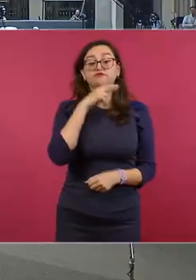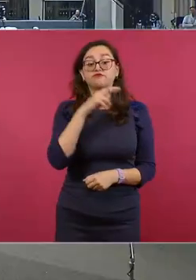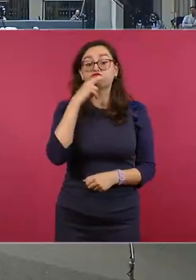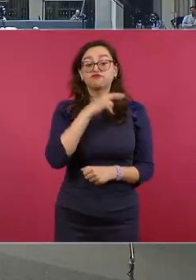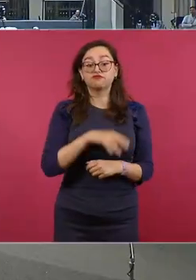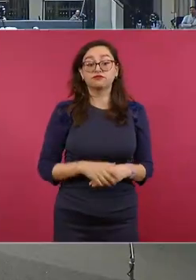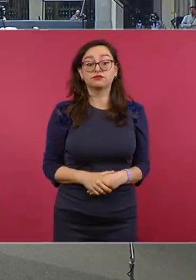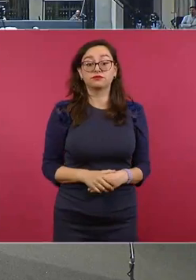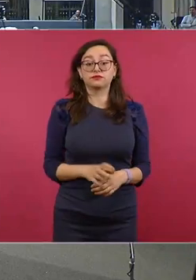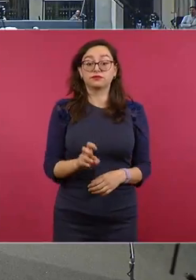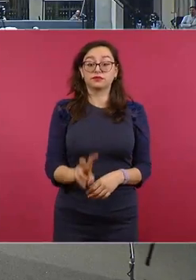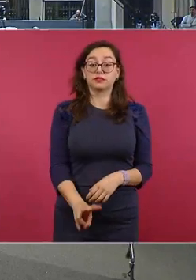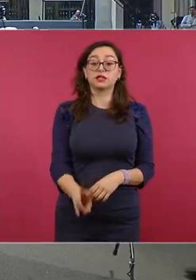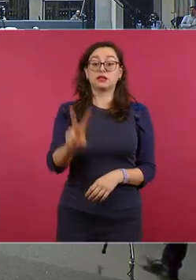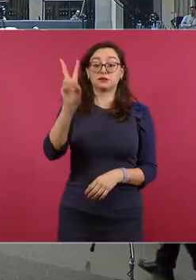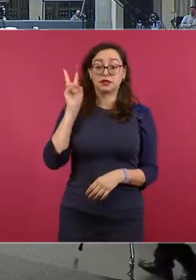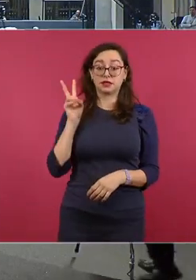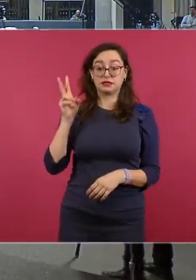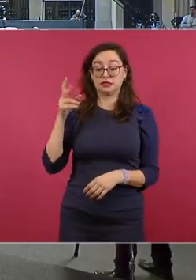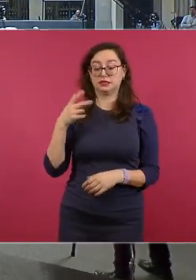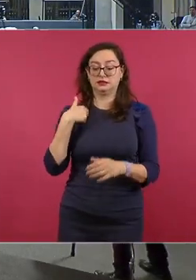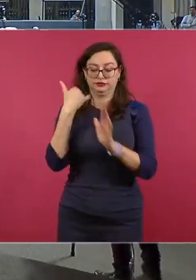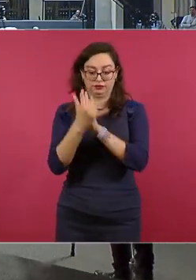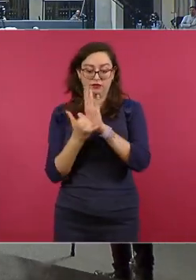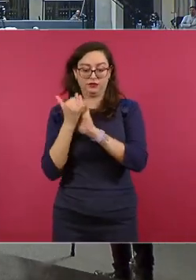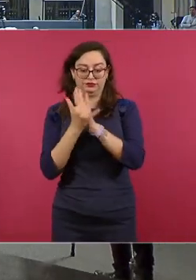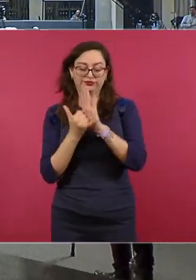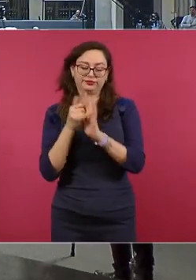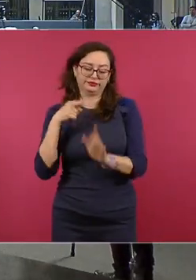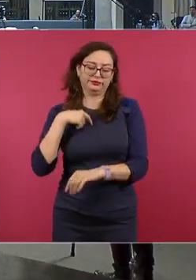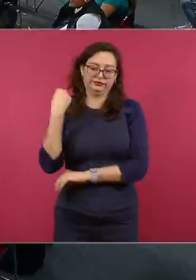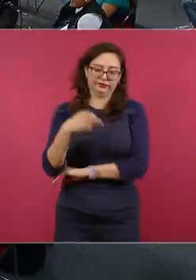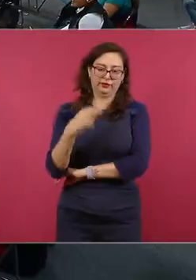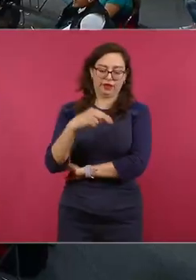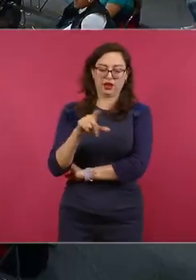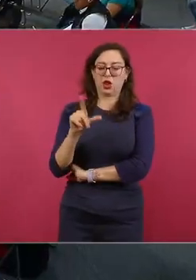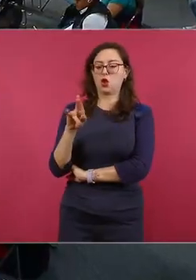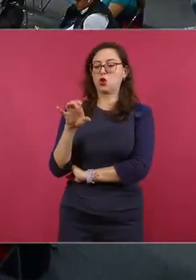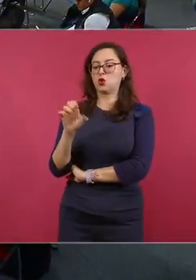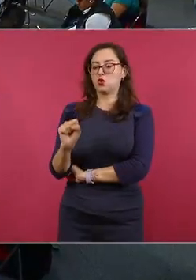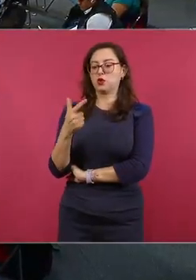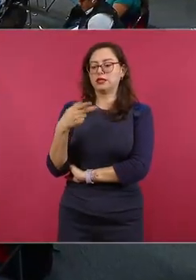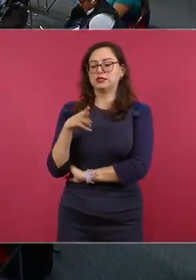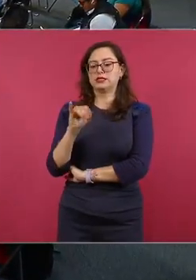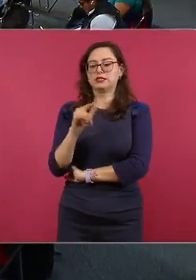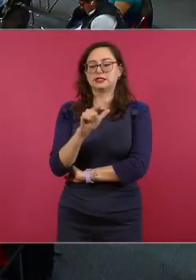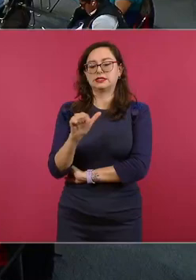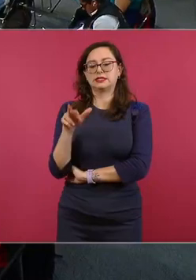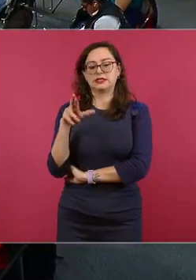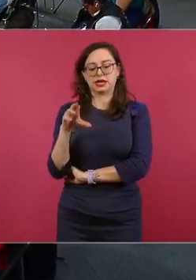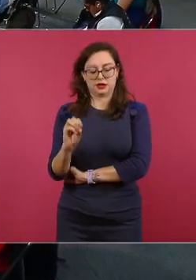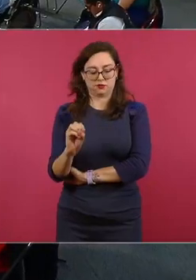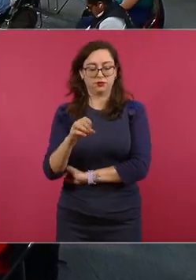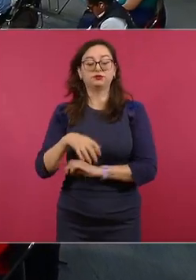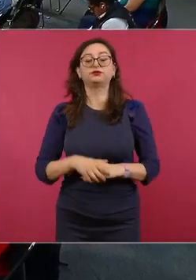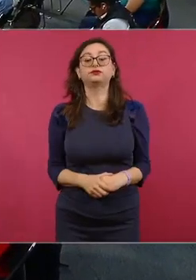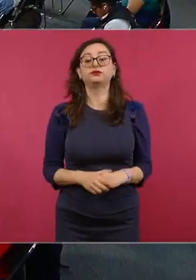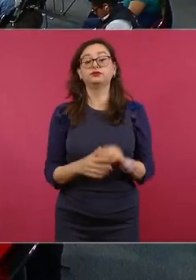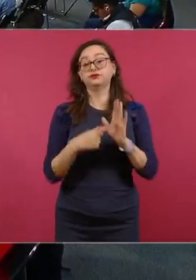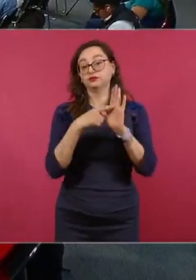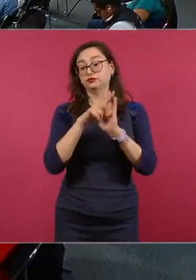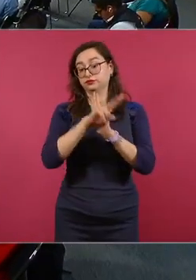viernes pasado, en mi canal de YouTube, que se llama como yo, Luis Guillermo Hernández, Sexta W, di a conocer un